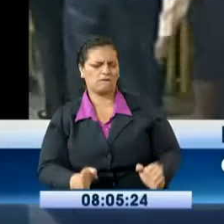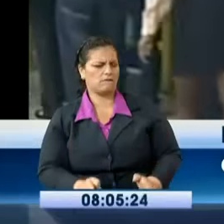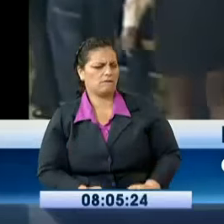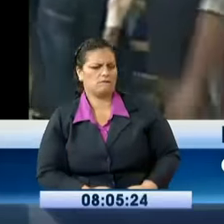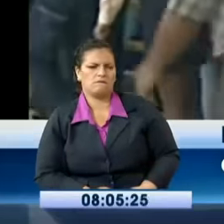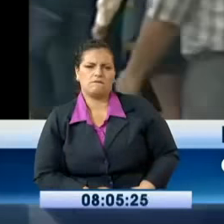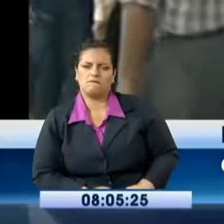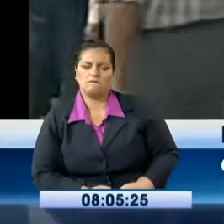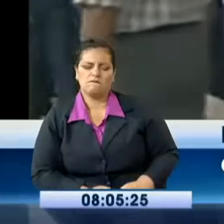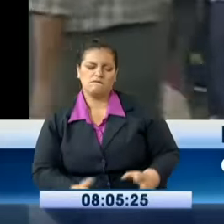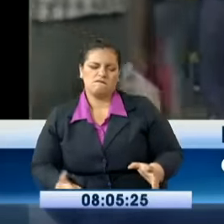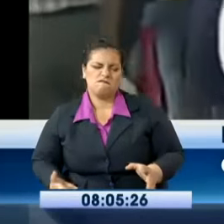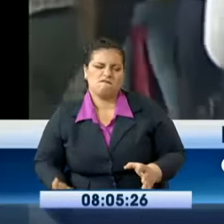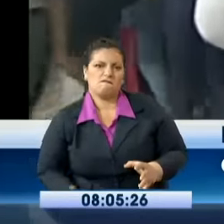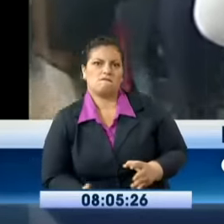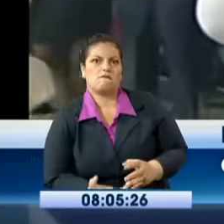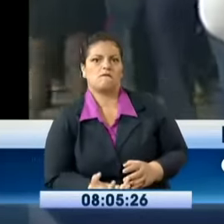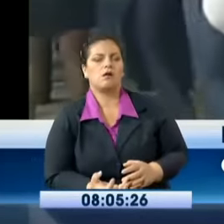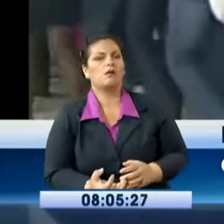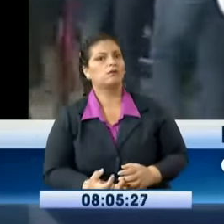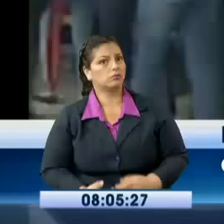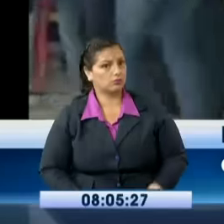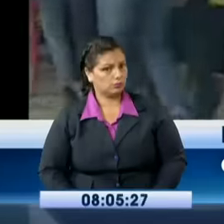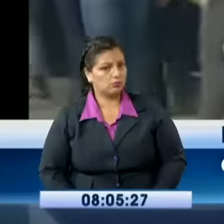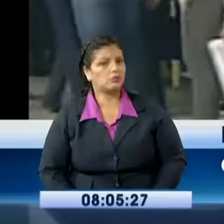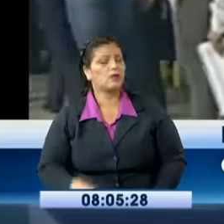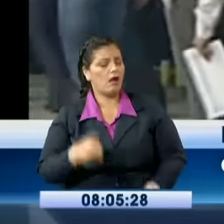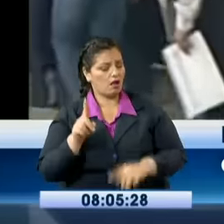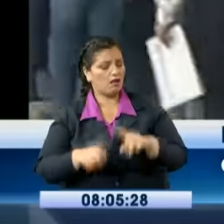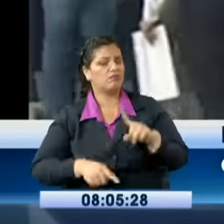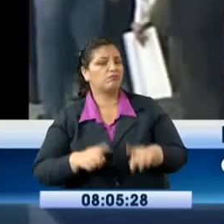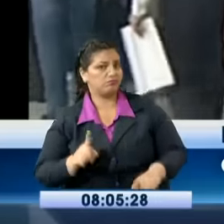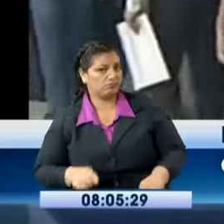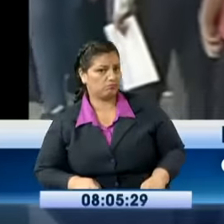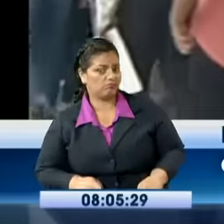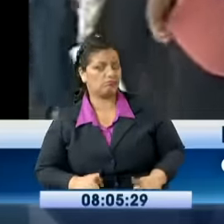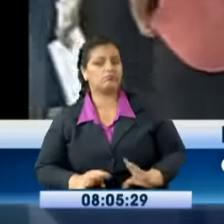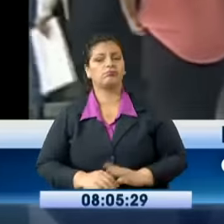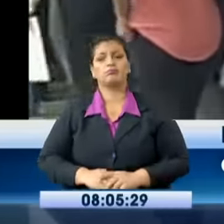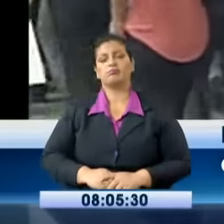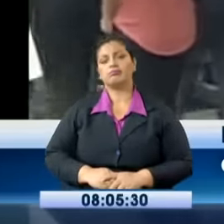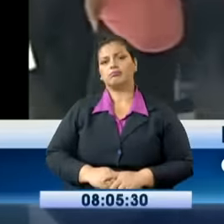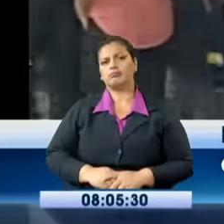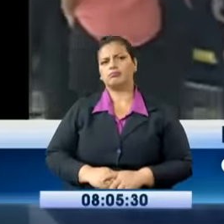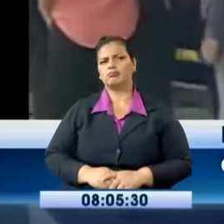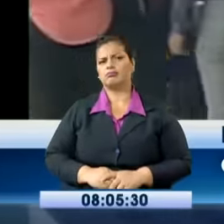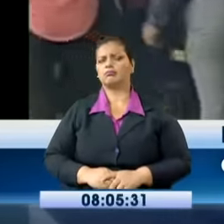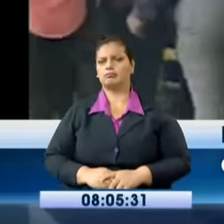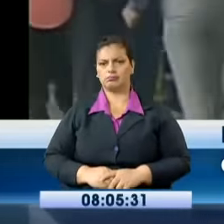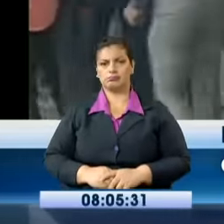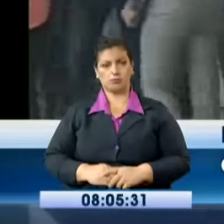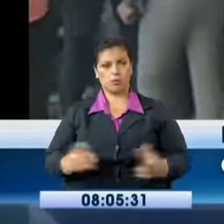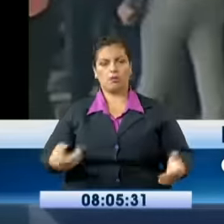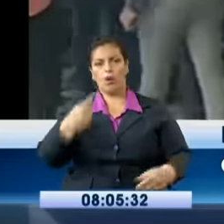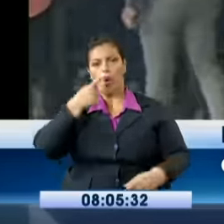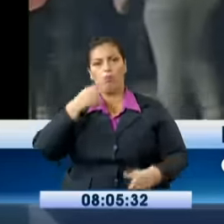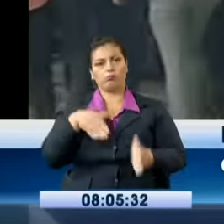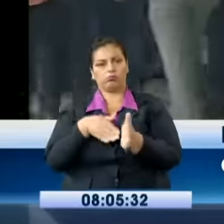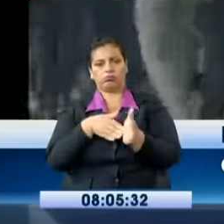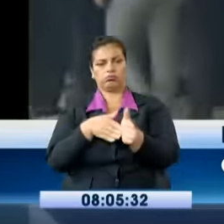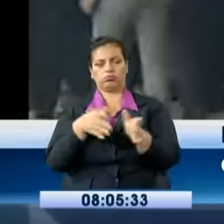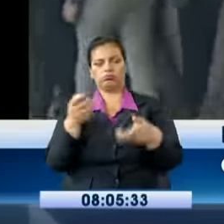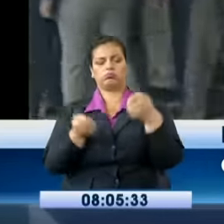niños, adolescentes, personas con discapacidad en las unidades. El protocolo es que inmediatamente el que tiene conocimiento el chofer se le avisa a